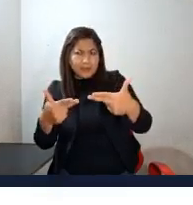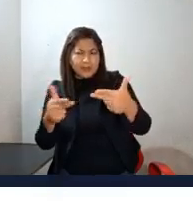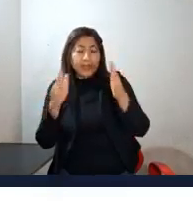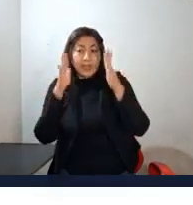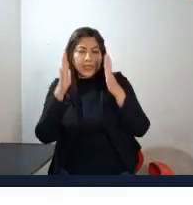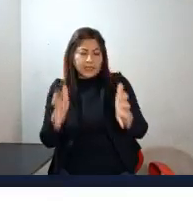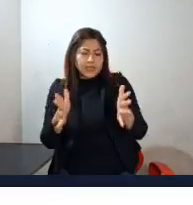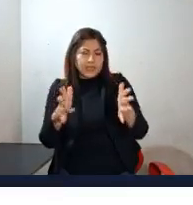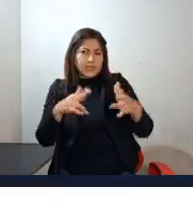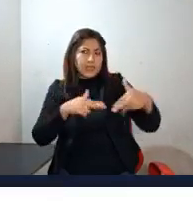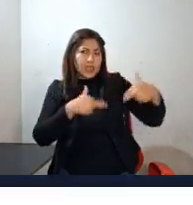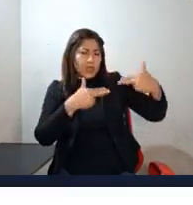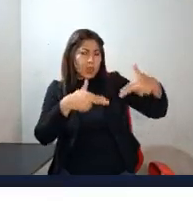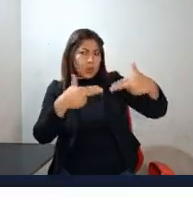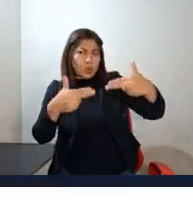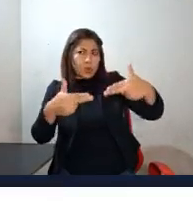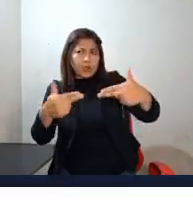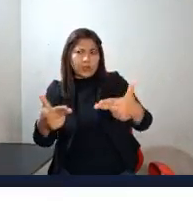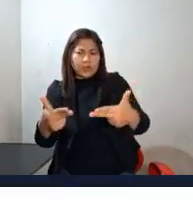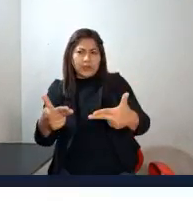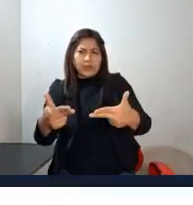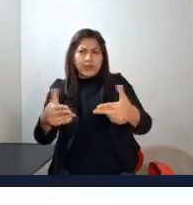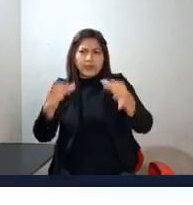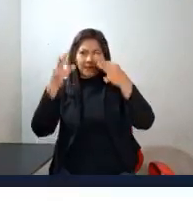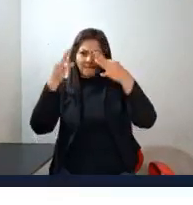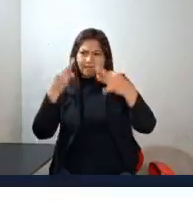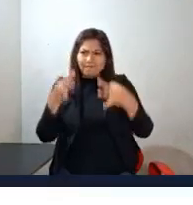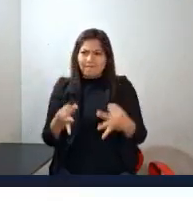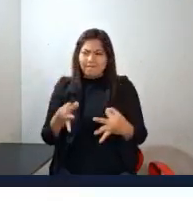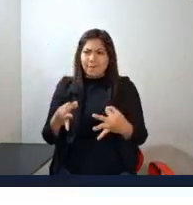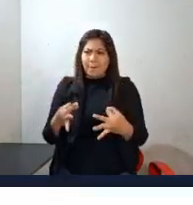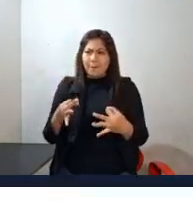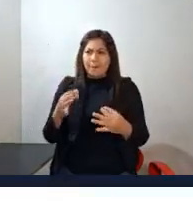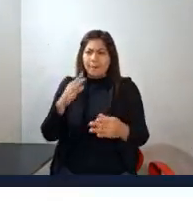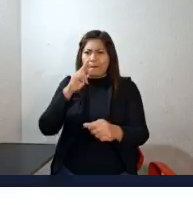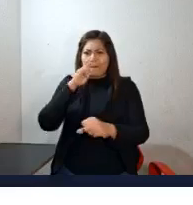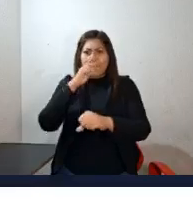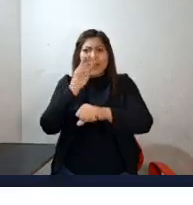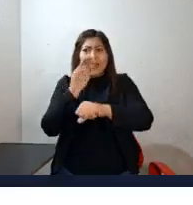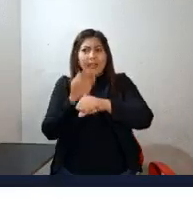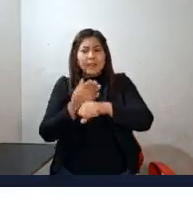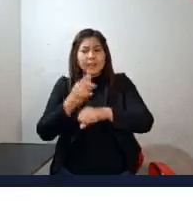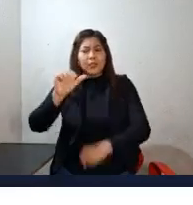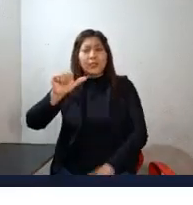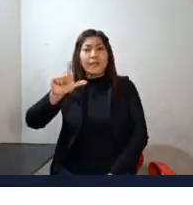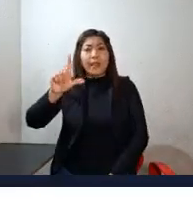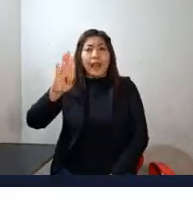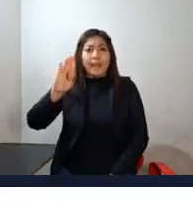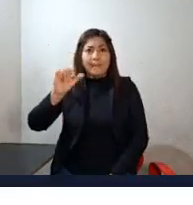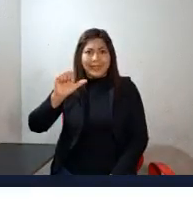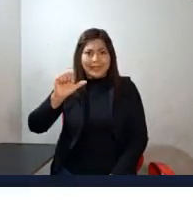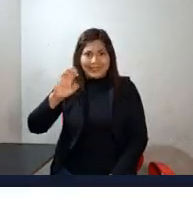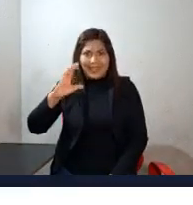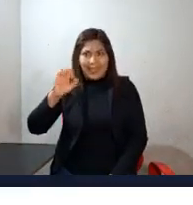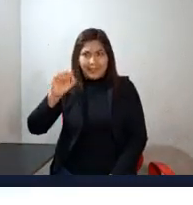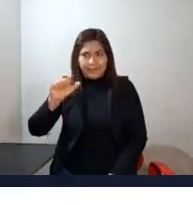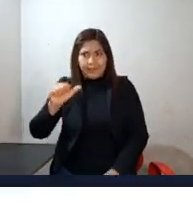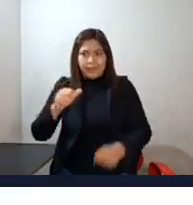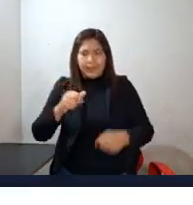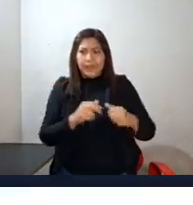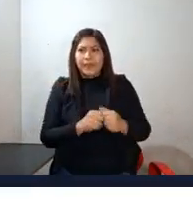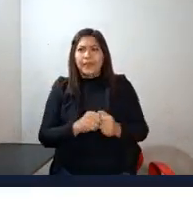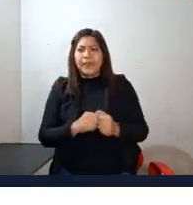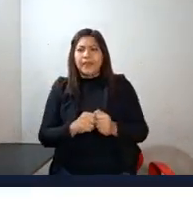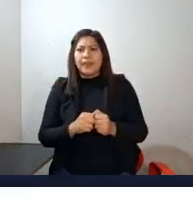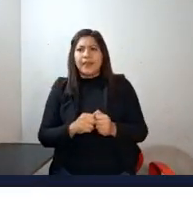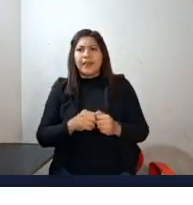nombren herederos y un albacea, pues intentar cualquier acción, ya sea civil, penal, en contra de las